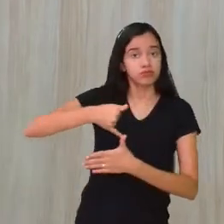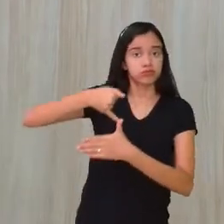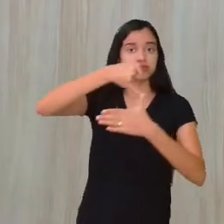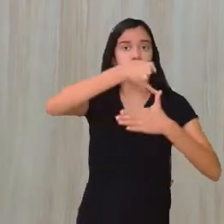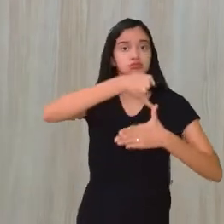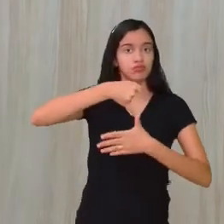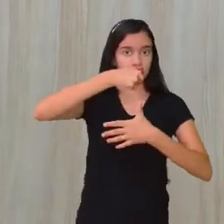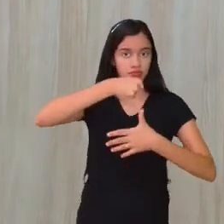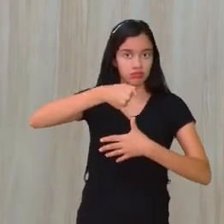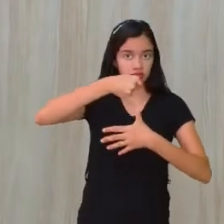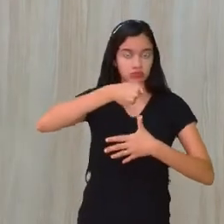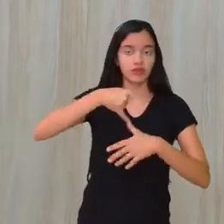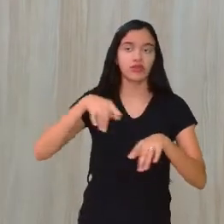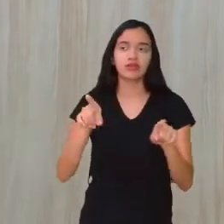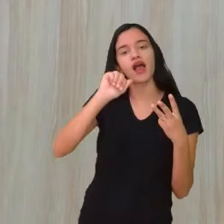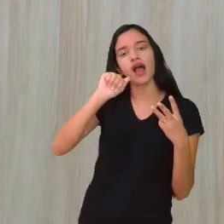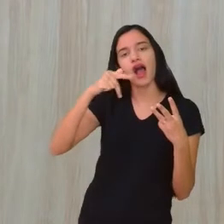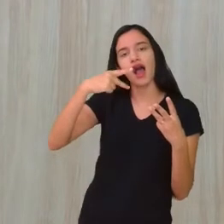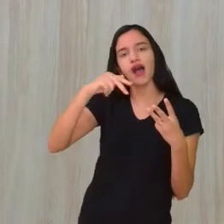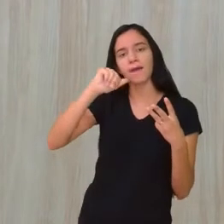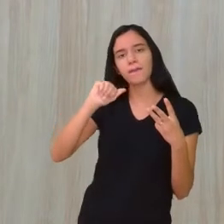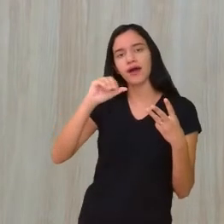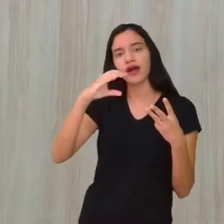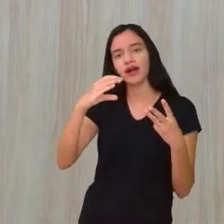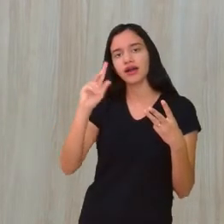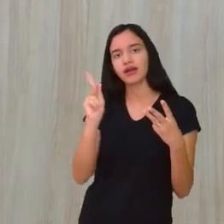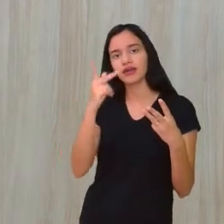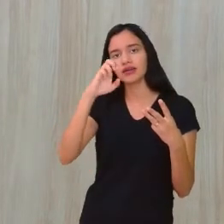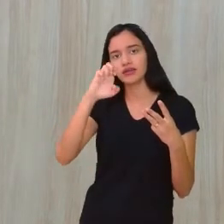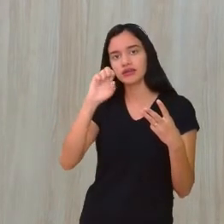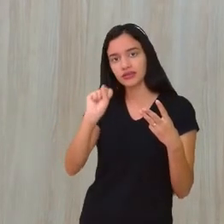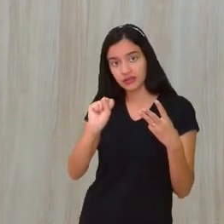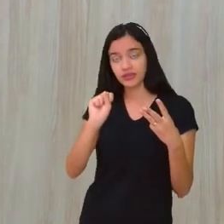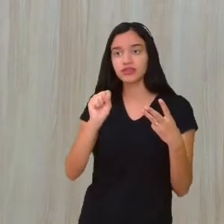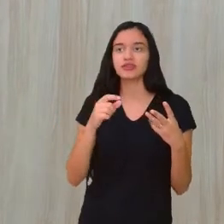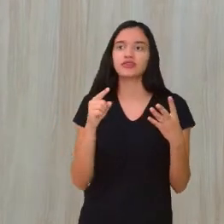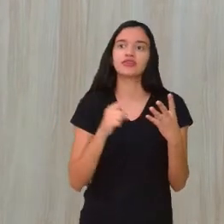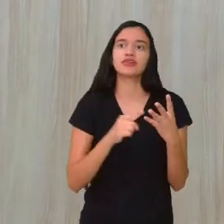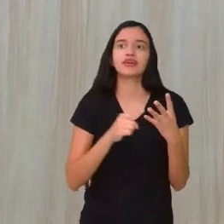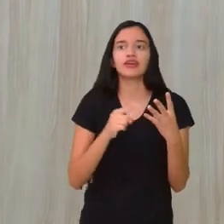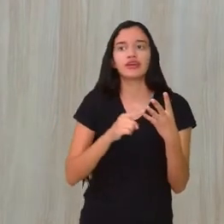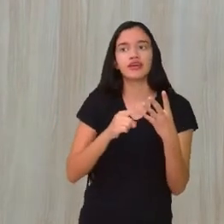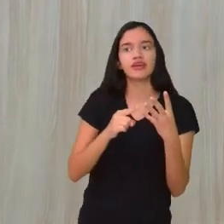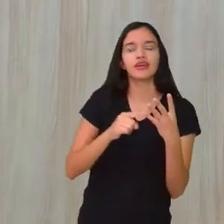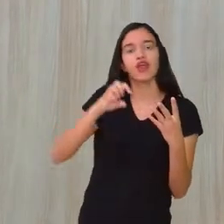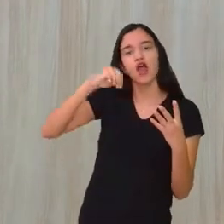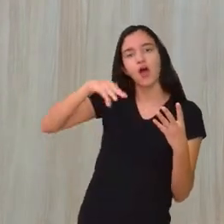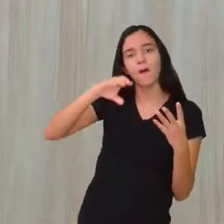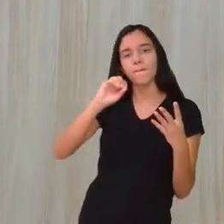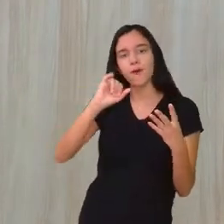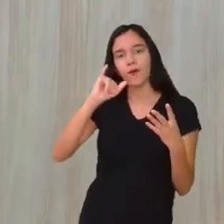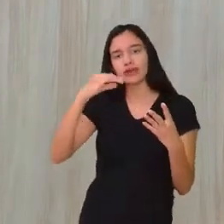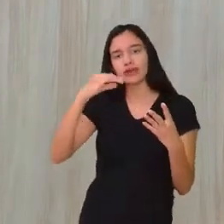festividad que coincide con las fechas católicas de Todos los Santos y los fieles difuntos. E as festas